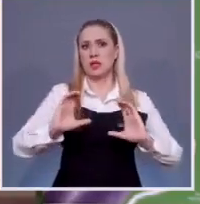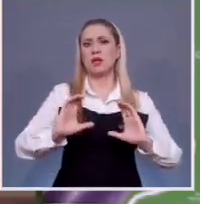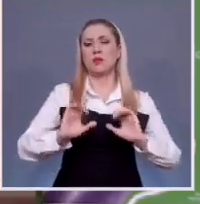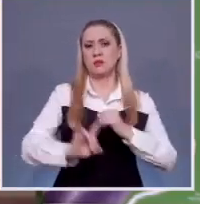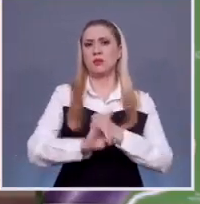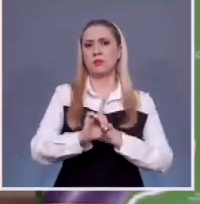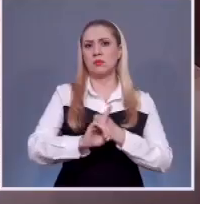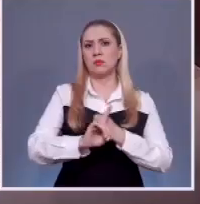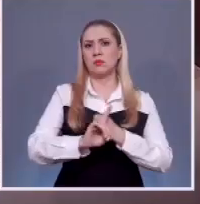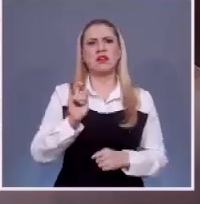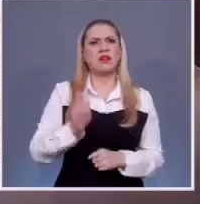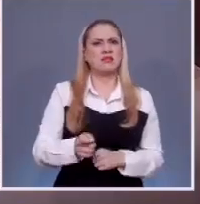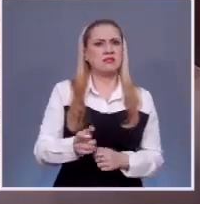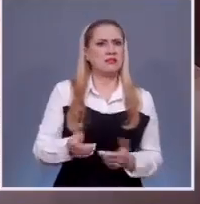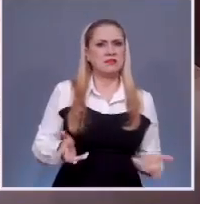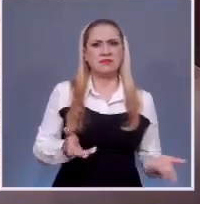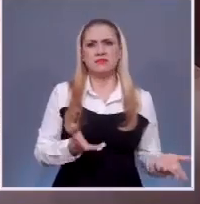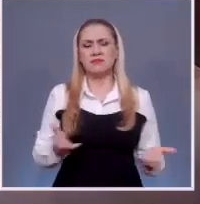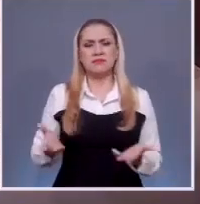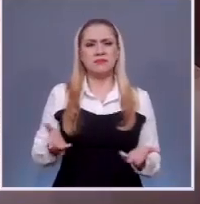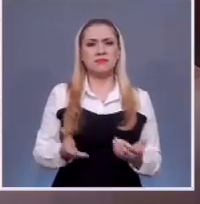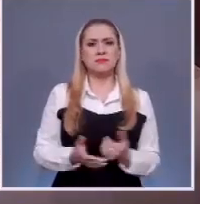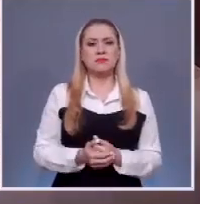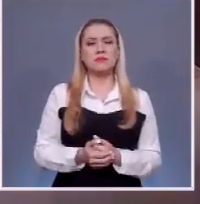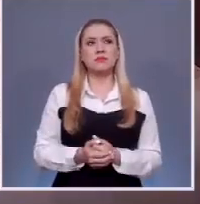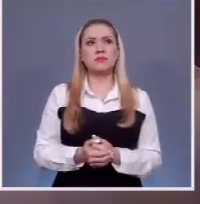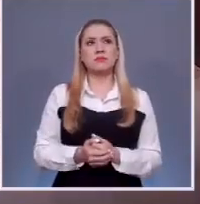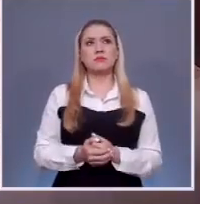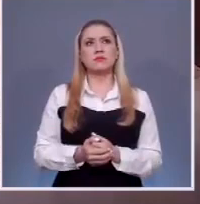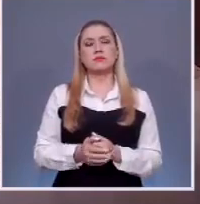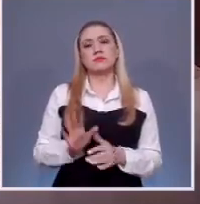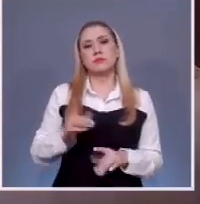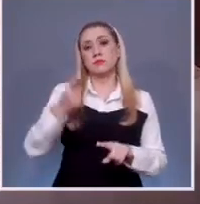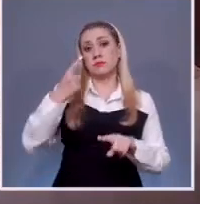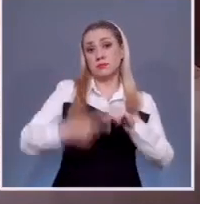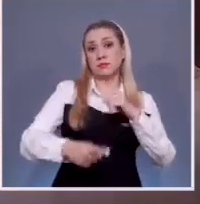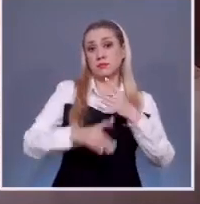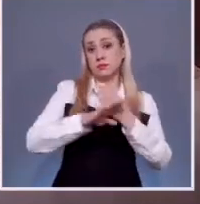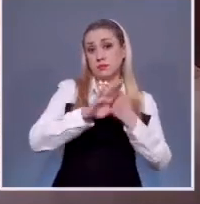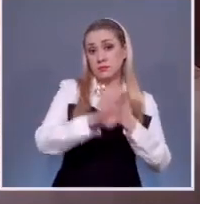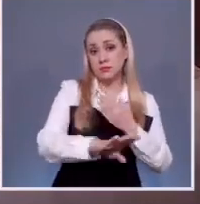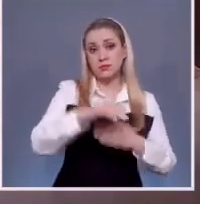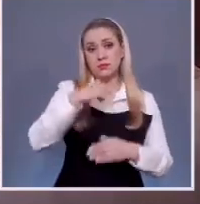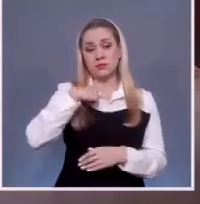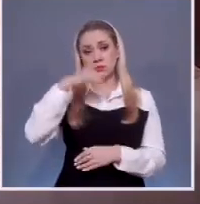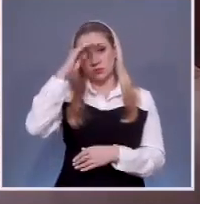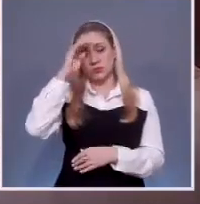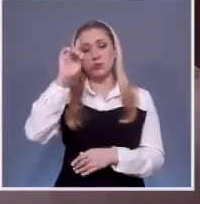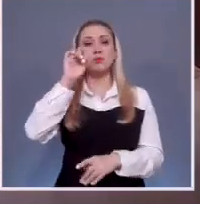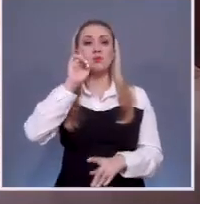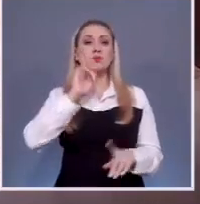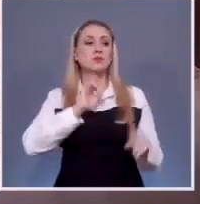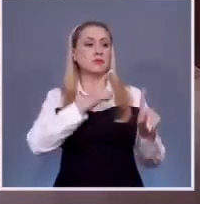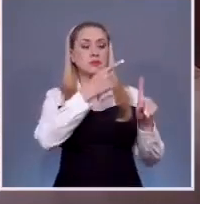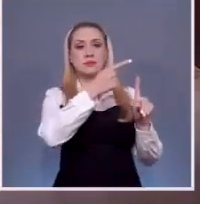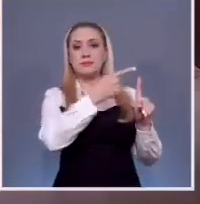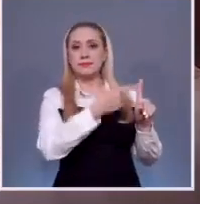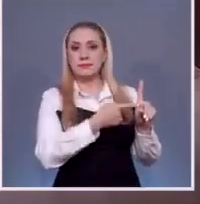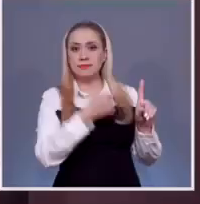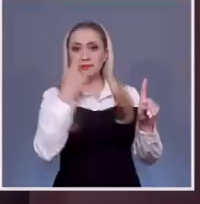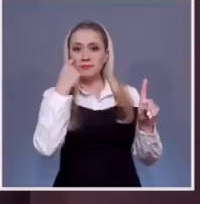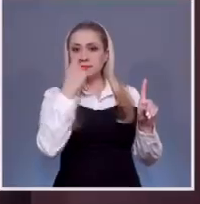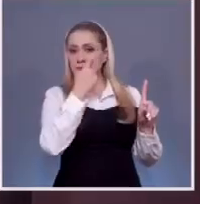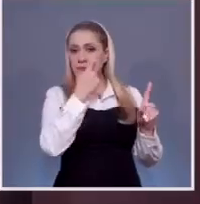Perdón, adelante. Quizás como una medida preventiva, desde que una mujer decide, una persona